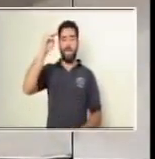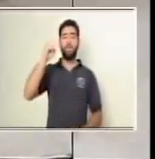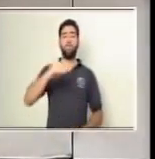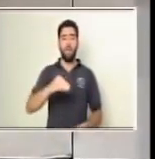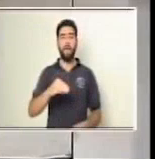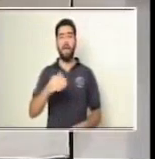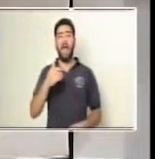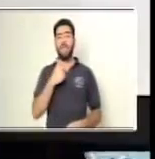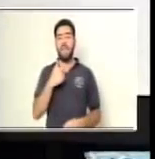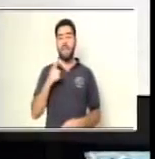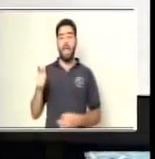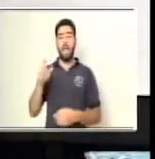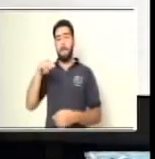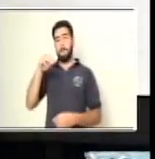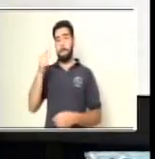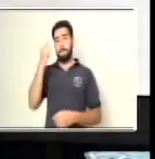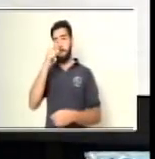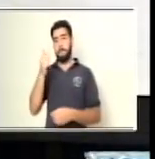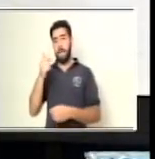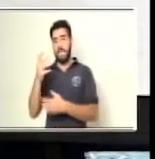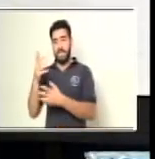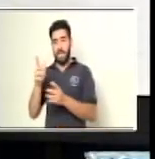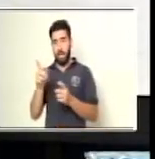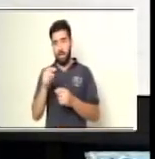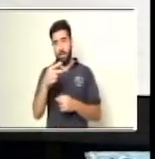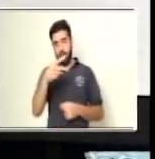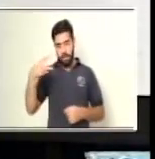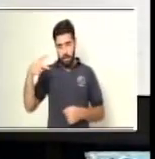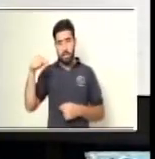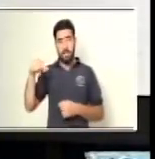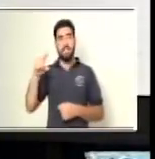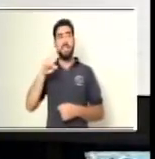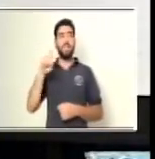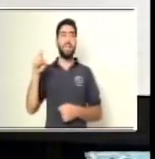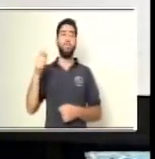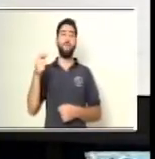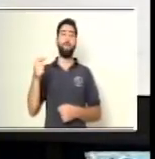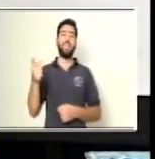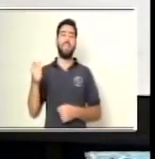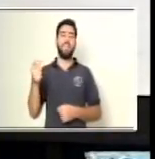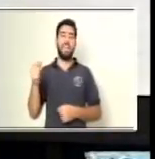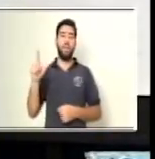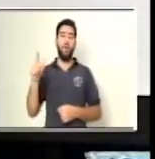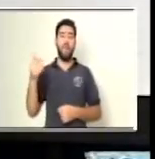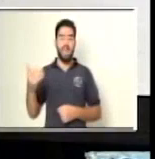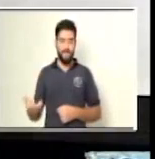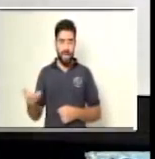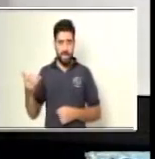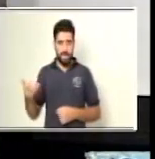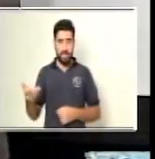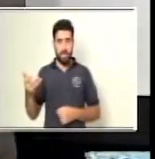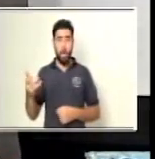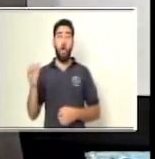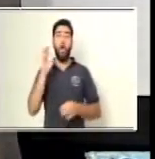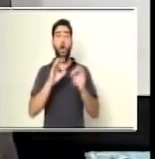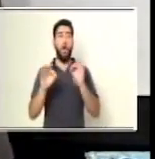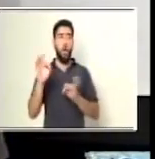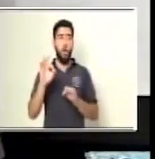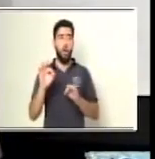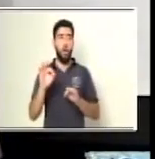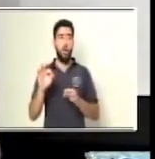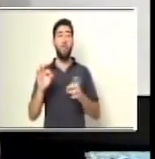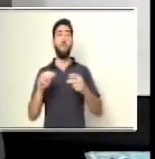masa entre 125 libras, dice mayor a 125 libras,